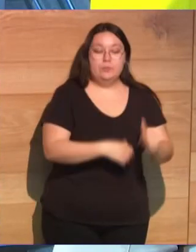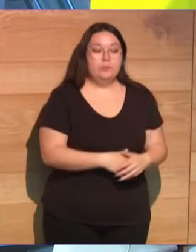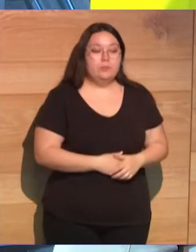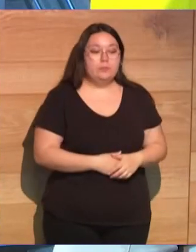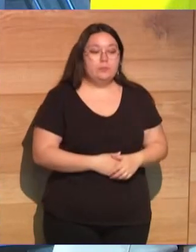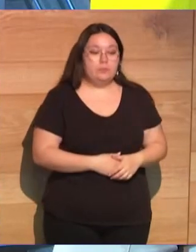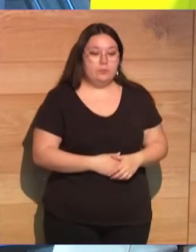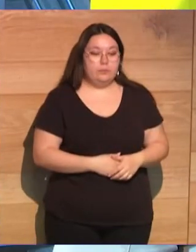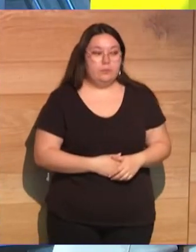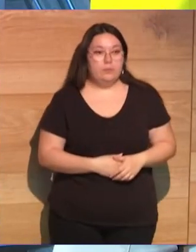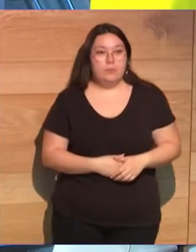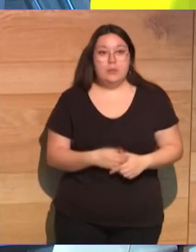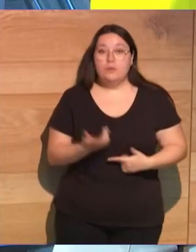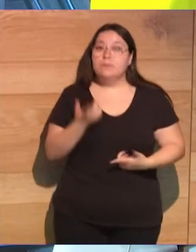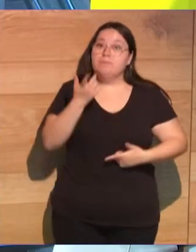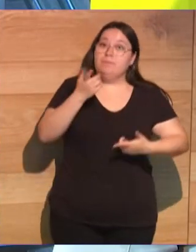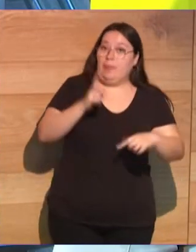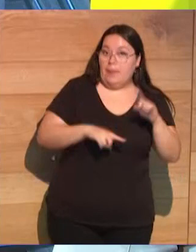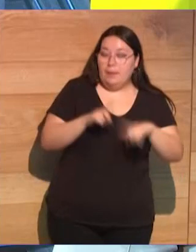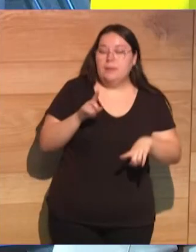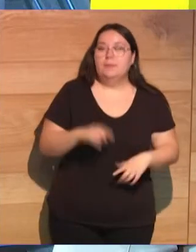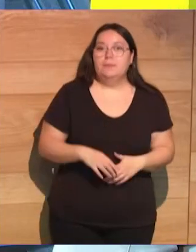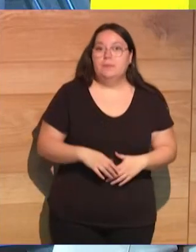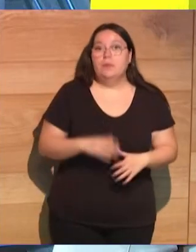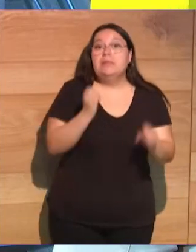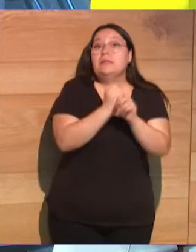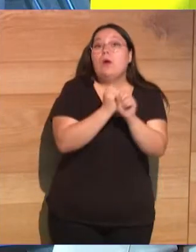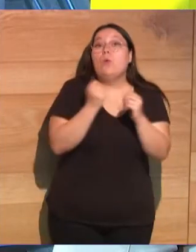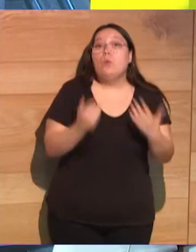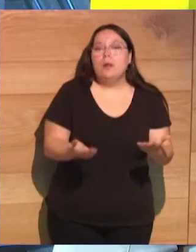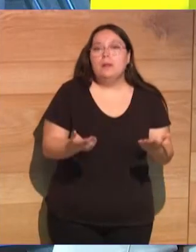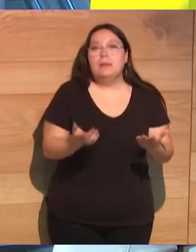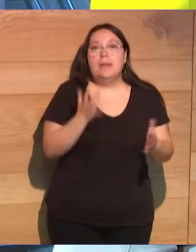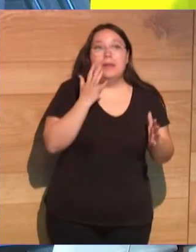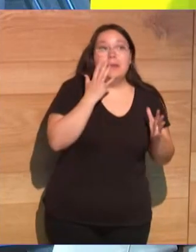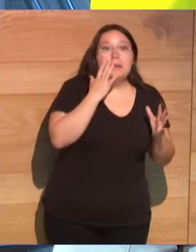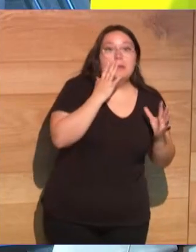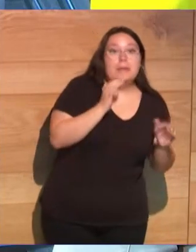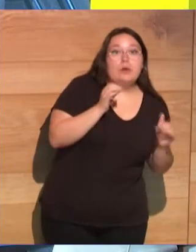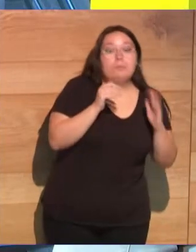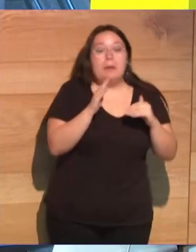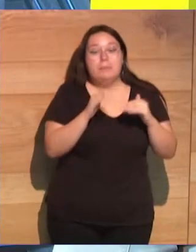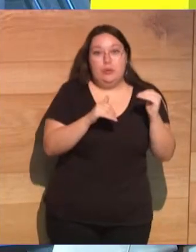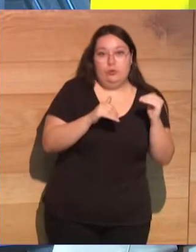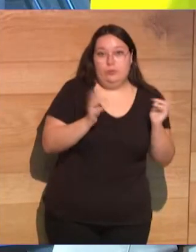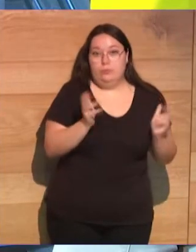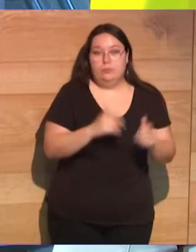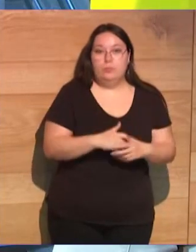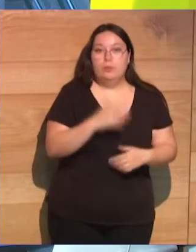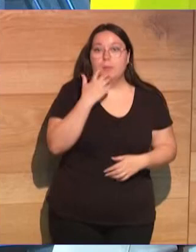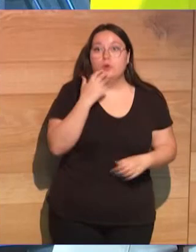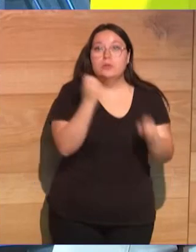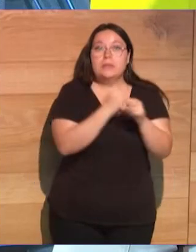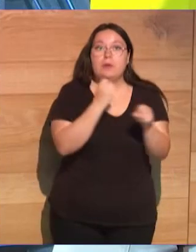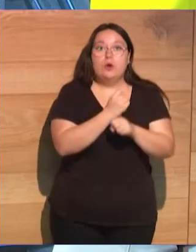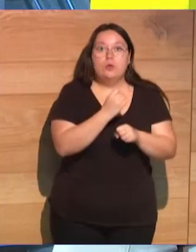Entonces, depende también de cuál sea el trabajo, pues hay más riesgo de que vaya desapareciendo. Por ejemplo, los trabajos que